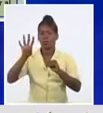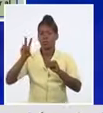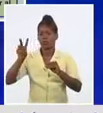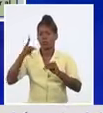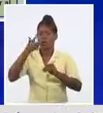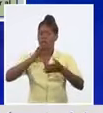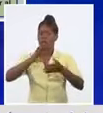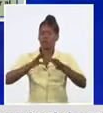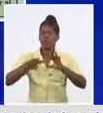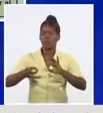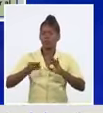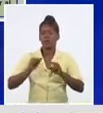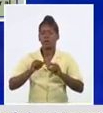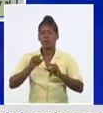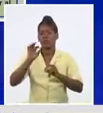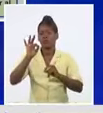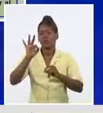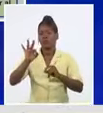Artemisa con